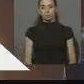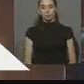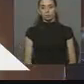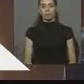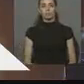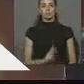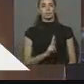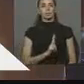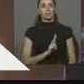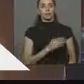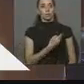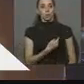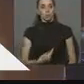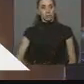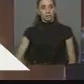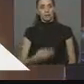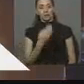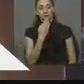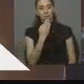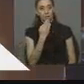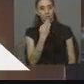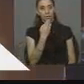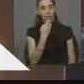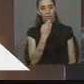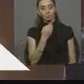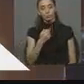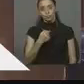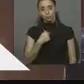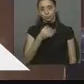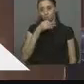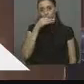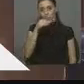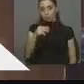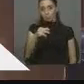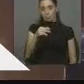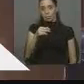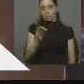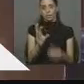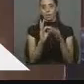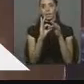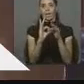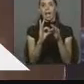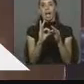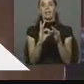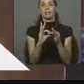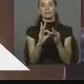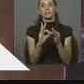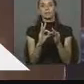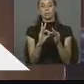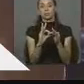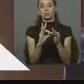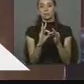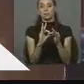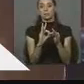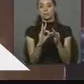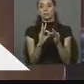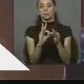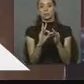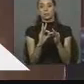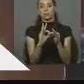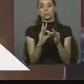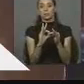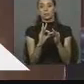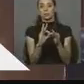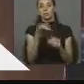Señor presidente, también tengo que expresar mi agradecimiento particular